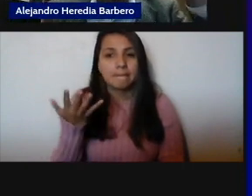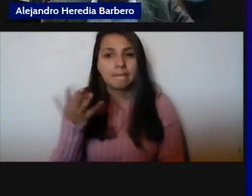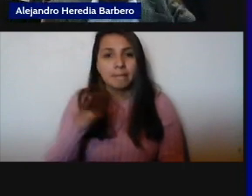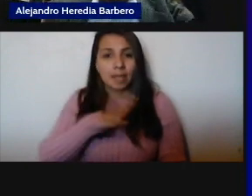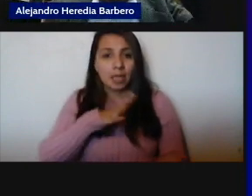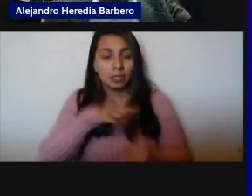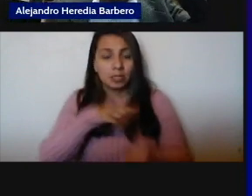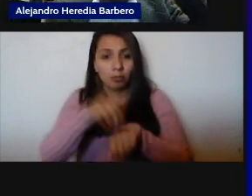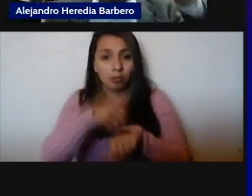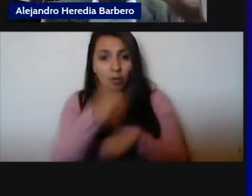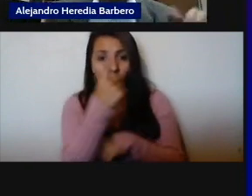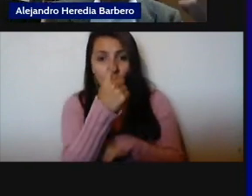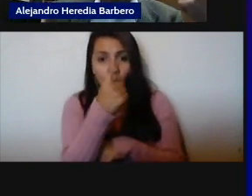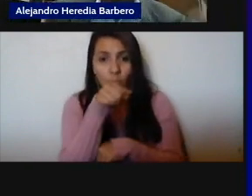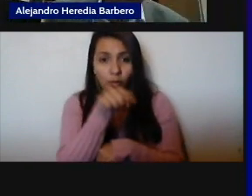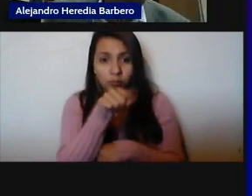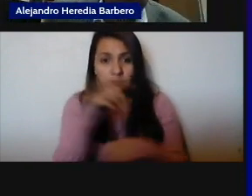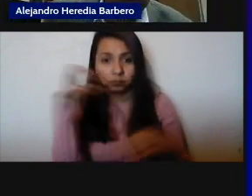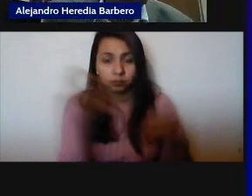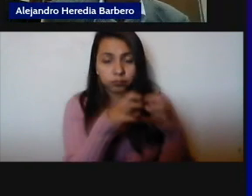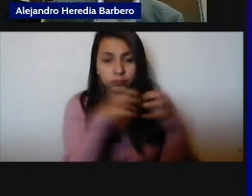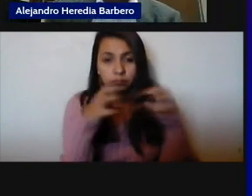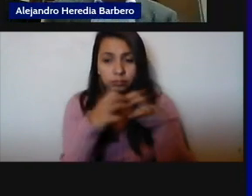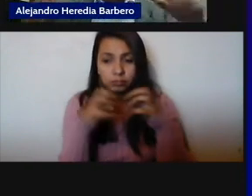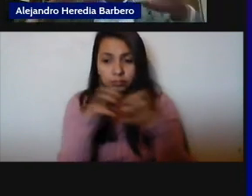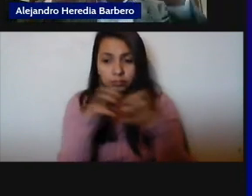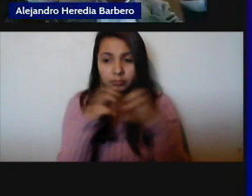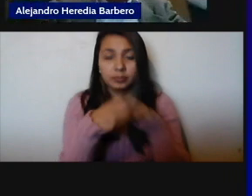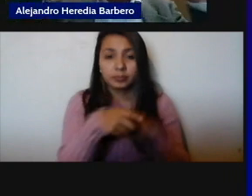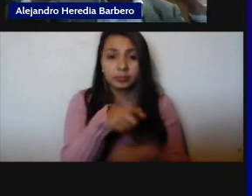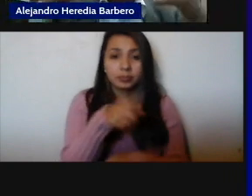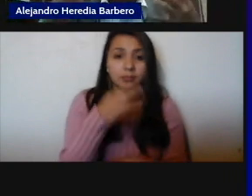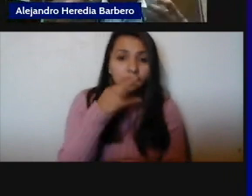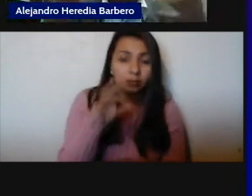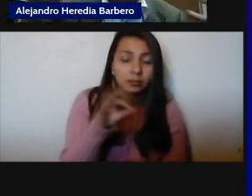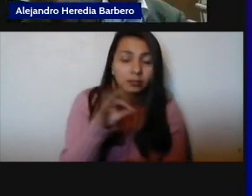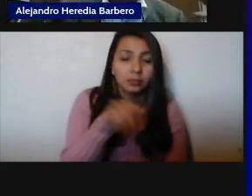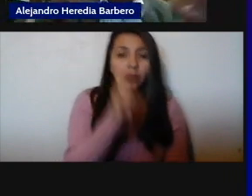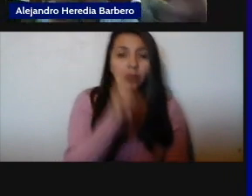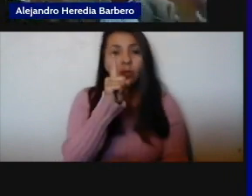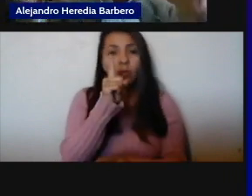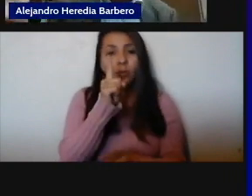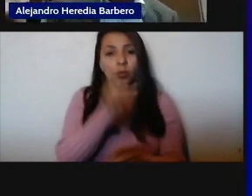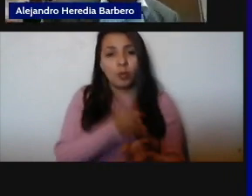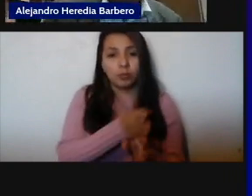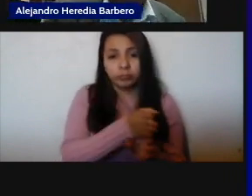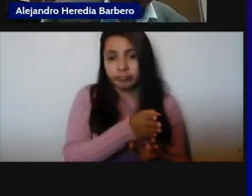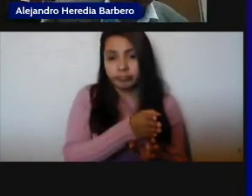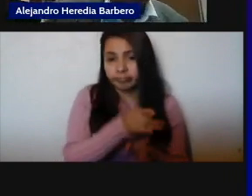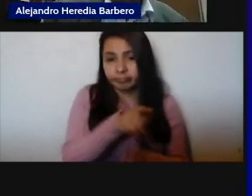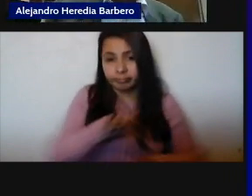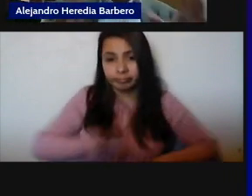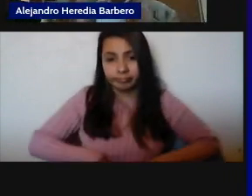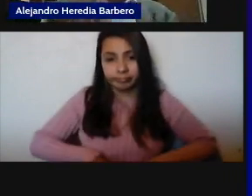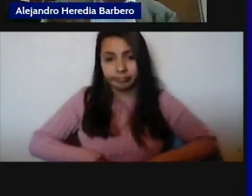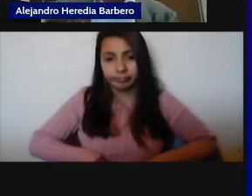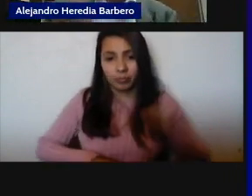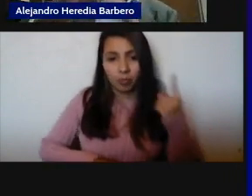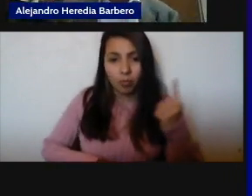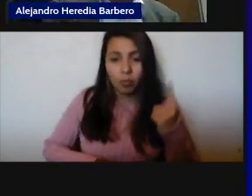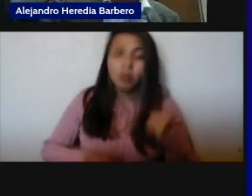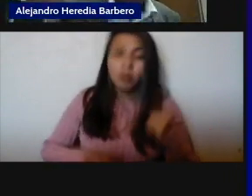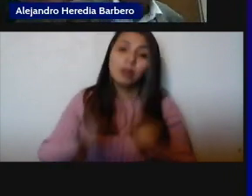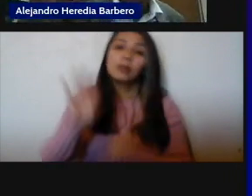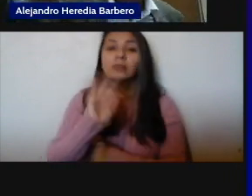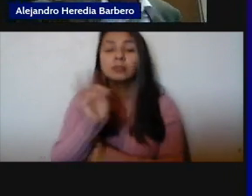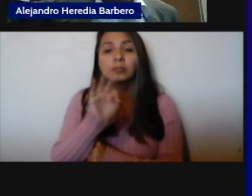solución nada más del compuesto 1, la reactividad que va a tener va a ser de un tipo. Si tengo